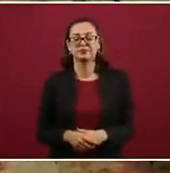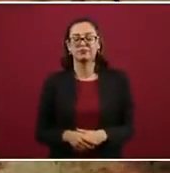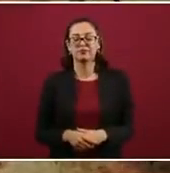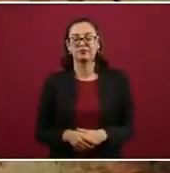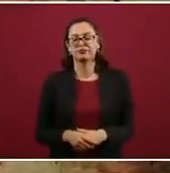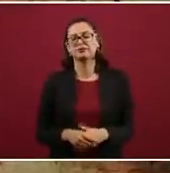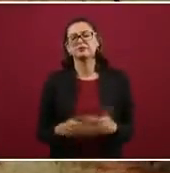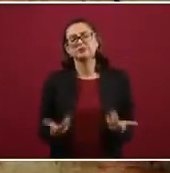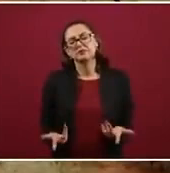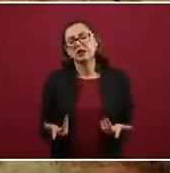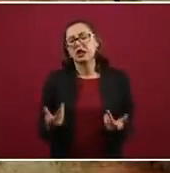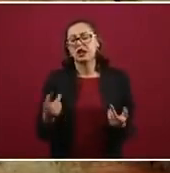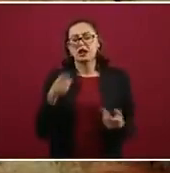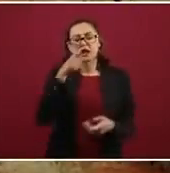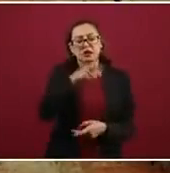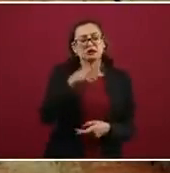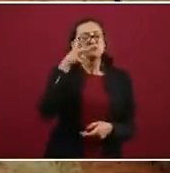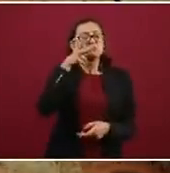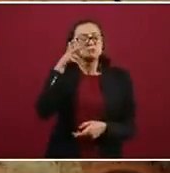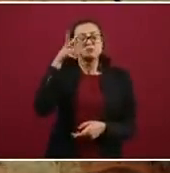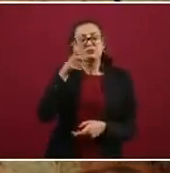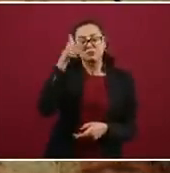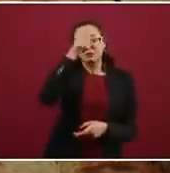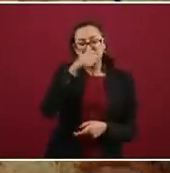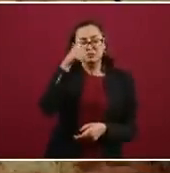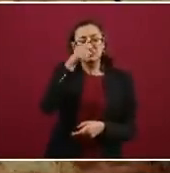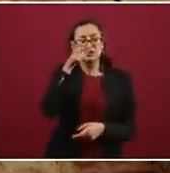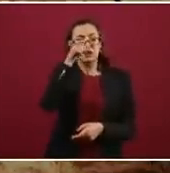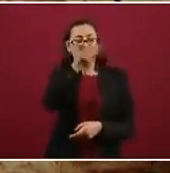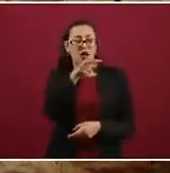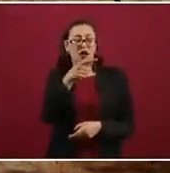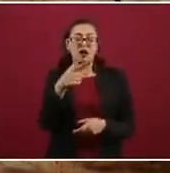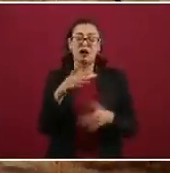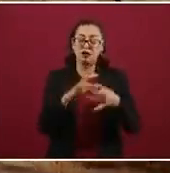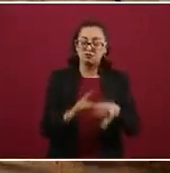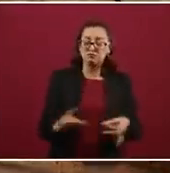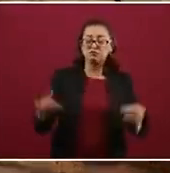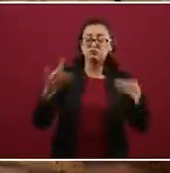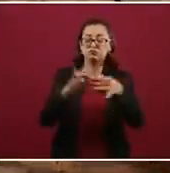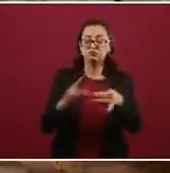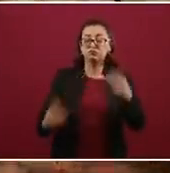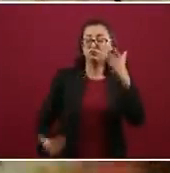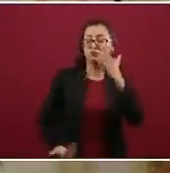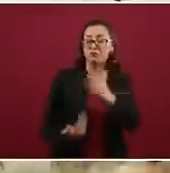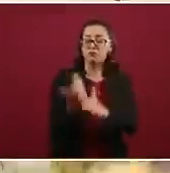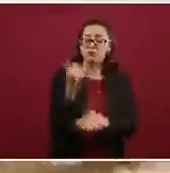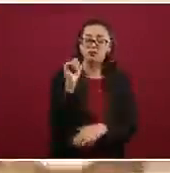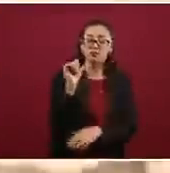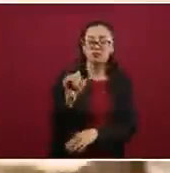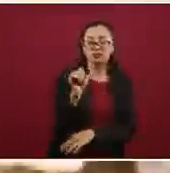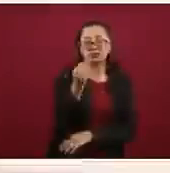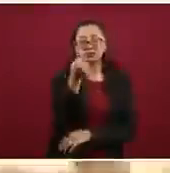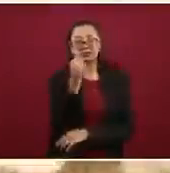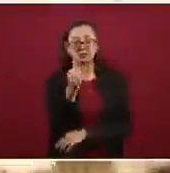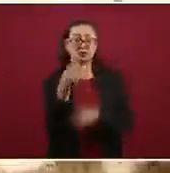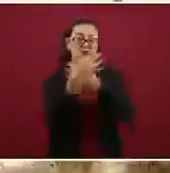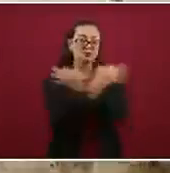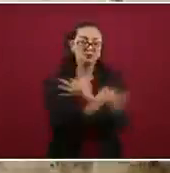Existen diversas versiones sobre lo que el cura de Dolores, Miguel Hidalgo y Costilla, proclamó la madrugada del 16 de